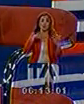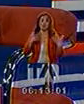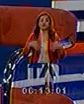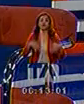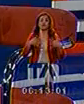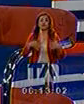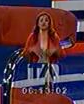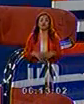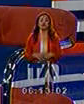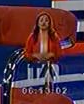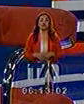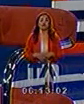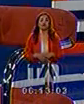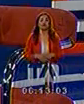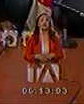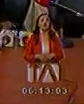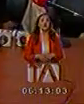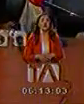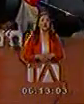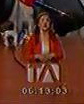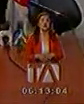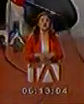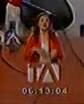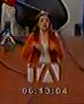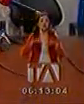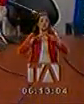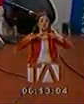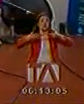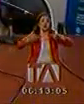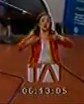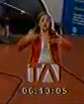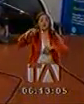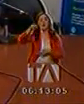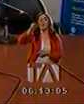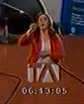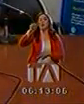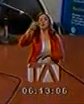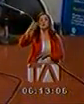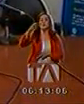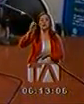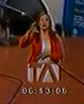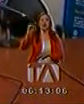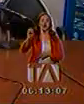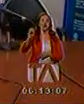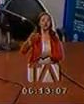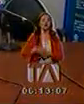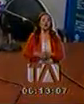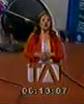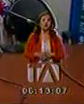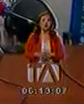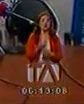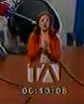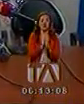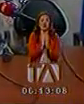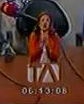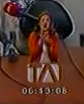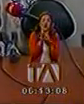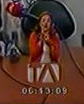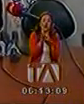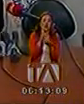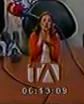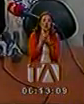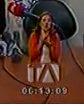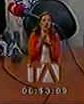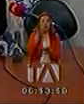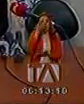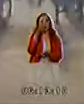Guayas. Fue el coordinador regional Marco Pacheco el encargado de hacer pública la postura de la Defensoría del Pueblo ante el linchamiento